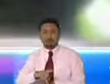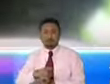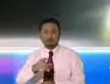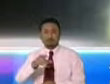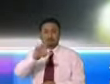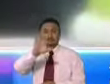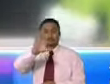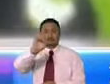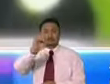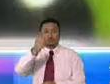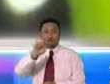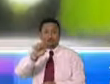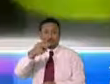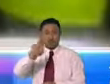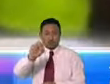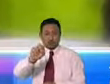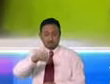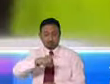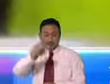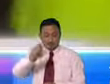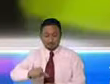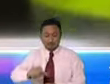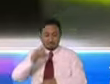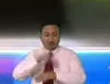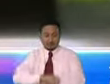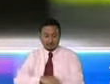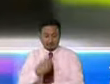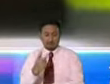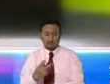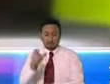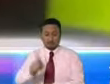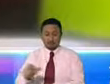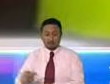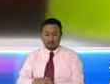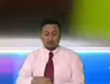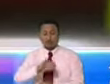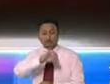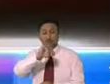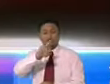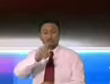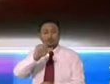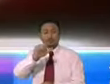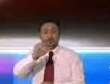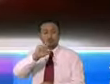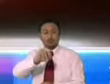Tosagua y Puerto López, para la captura y recaptura de dos personas. Juan Carlos Bermúdez,